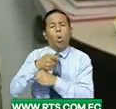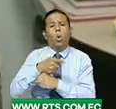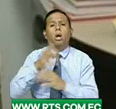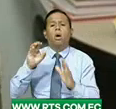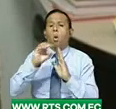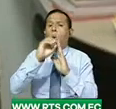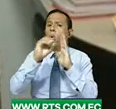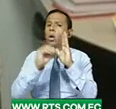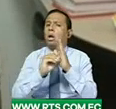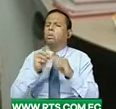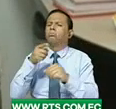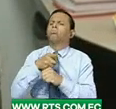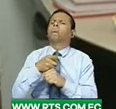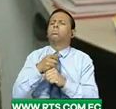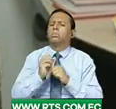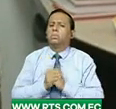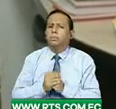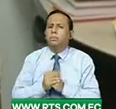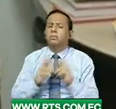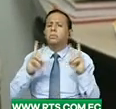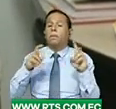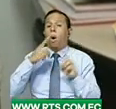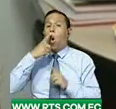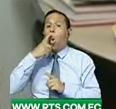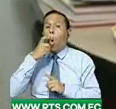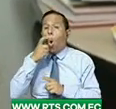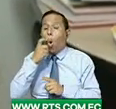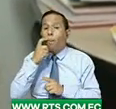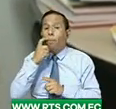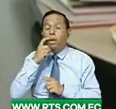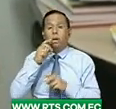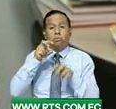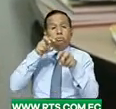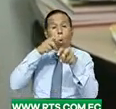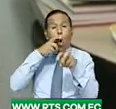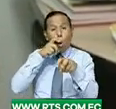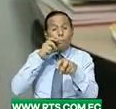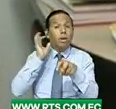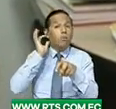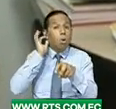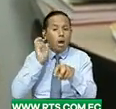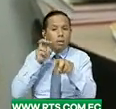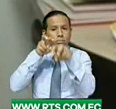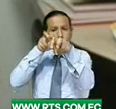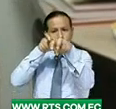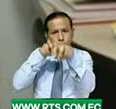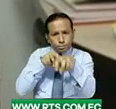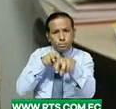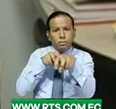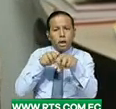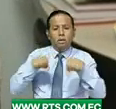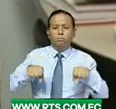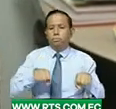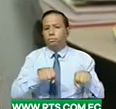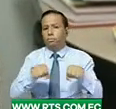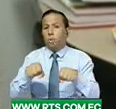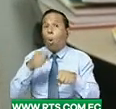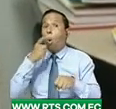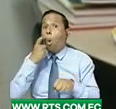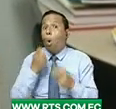ordenanza establece un varón combinado, una mujer, no, sea sexo diferente. Dos hombres no